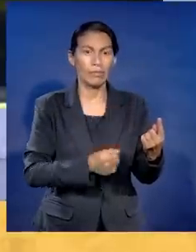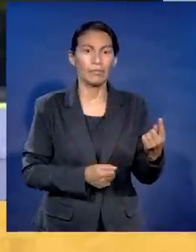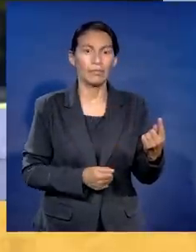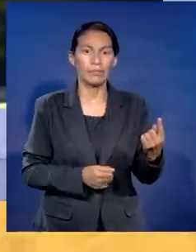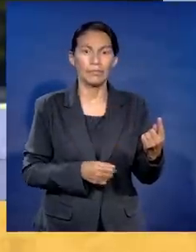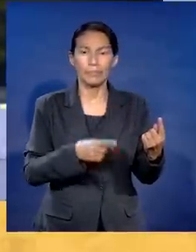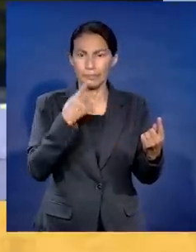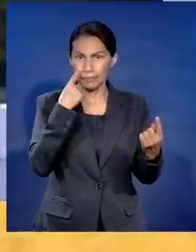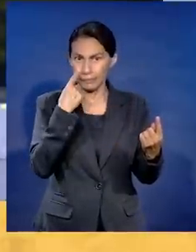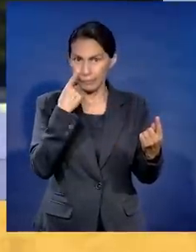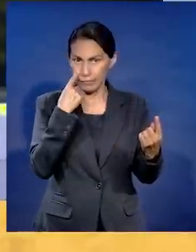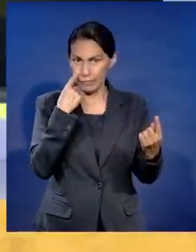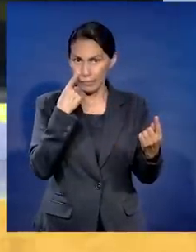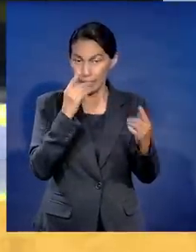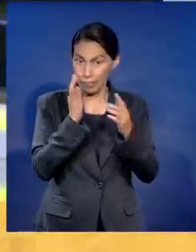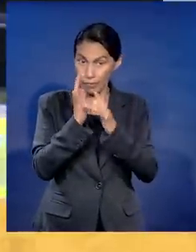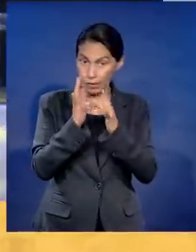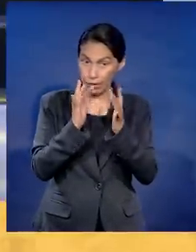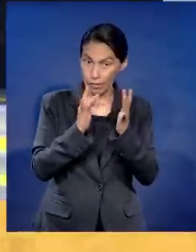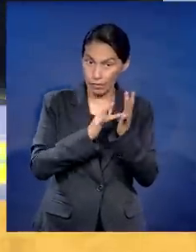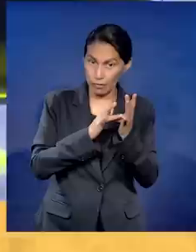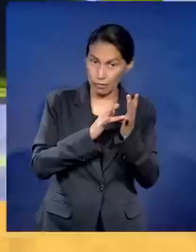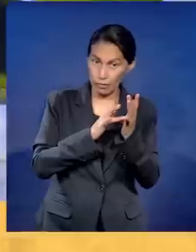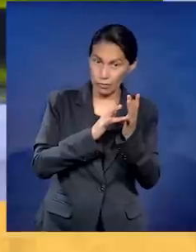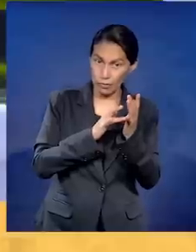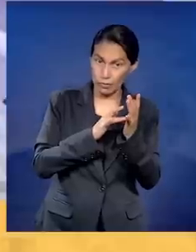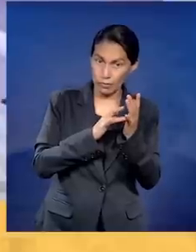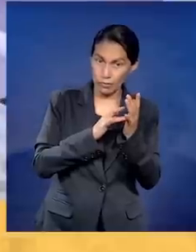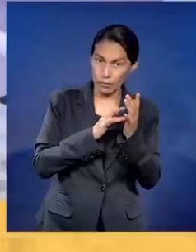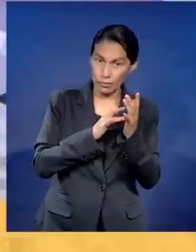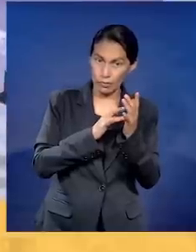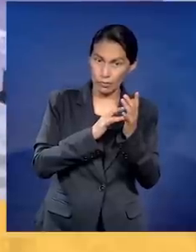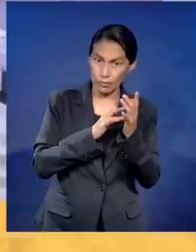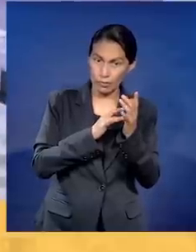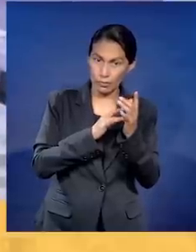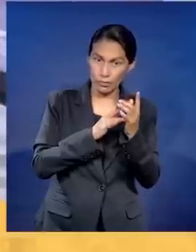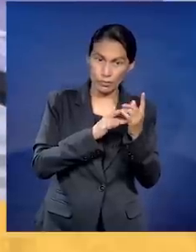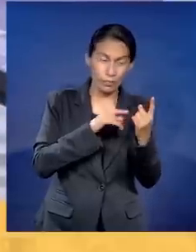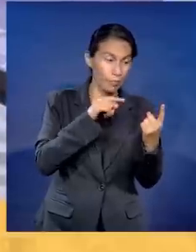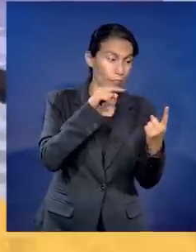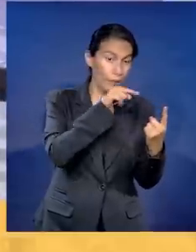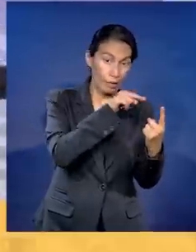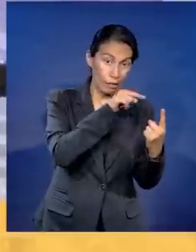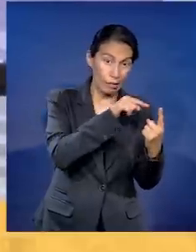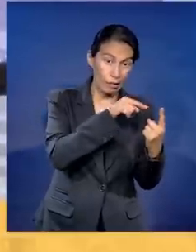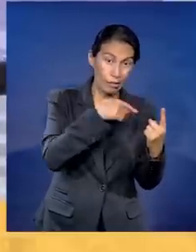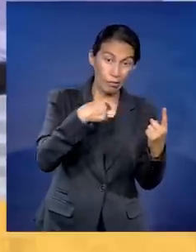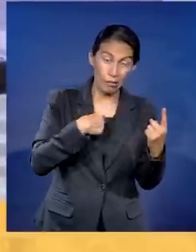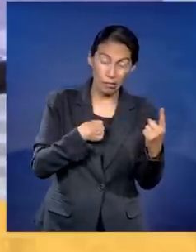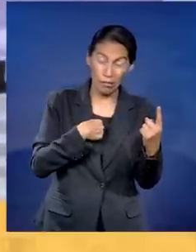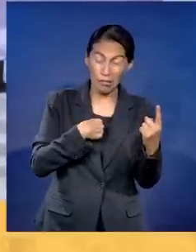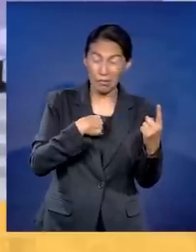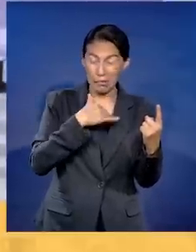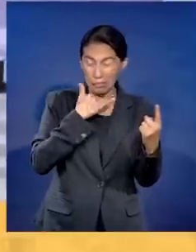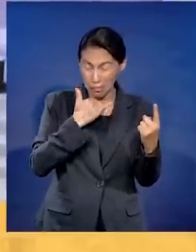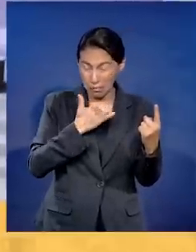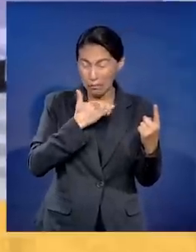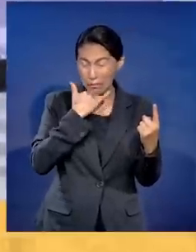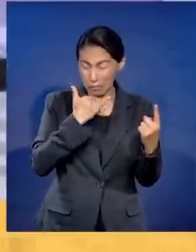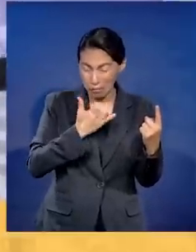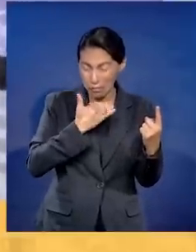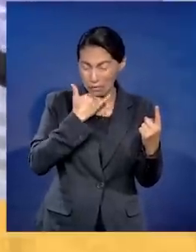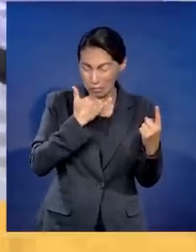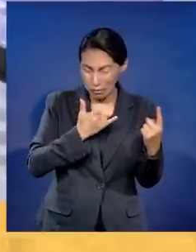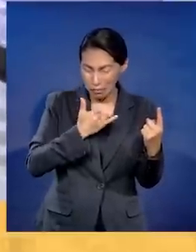demás. Pero Jesús está haciendo algo más. Atentos. Jesús está desviando la mirada de Pedro de